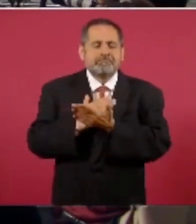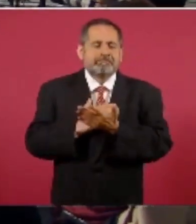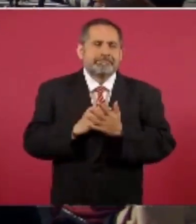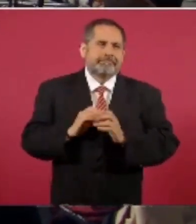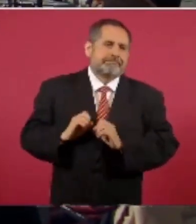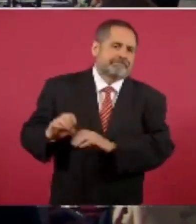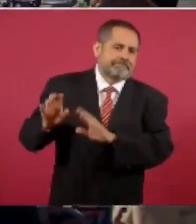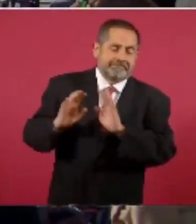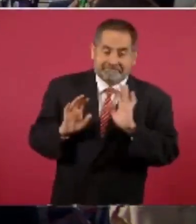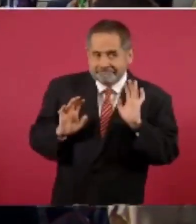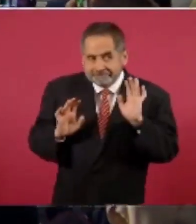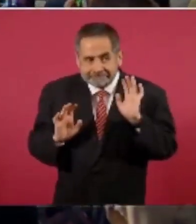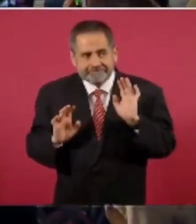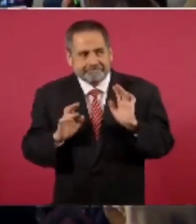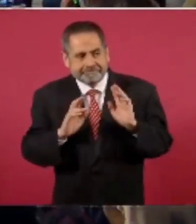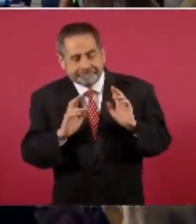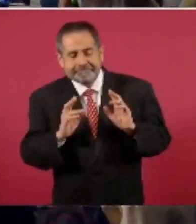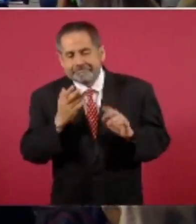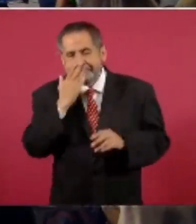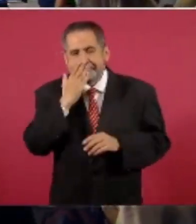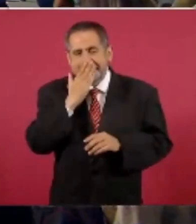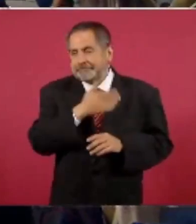paz, con más